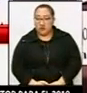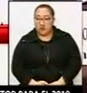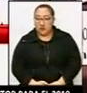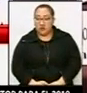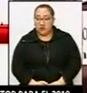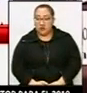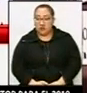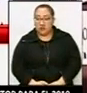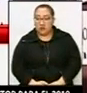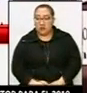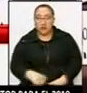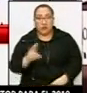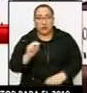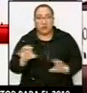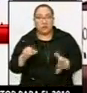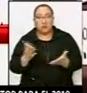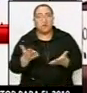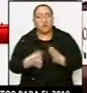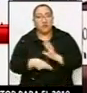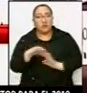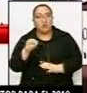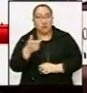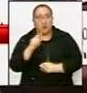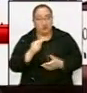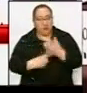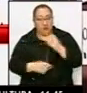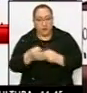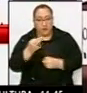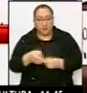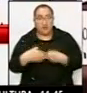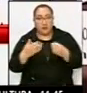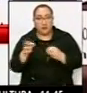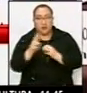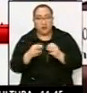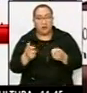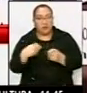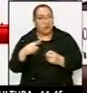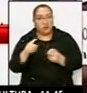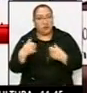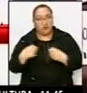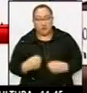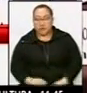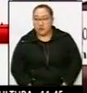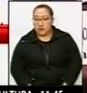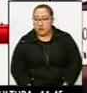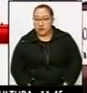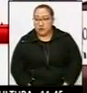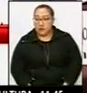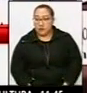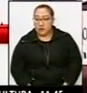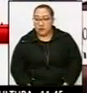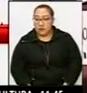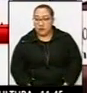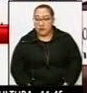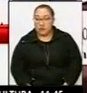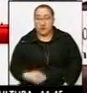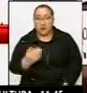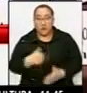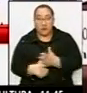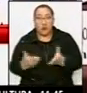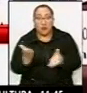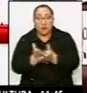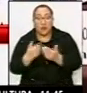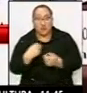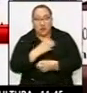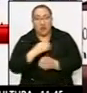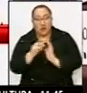por conservar de dónde salen las aguas y realmente dar a regiones donde no lo tienen. Nos han pedido que esos expedientes que tiene el